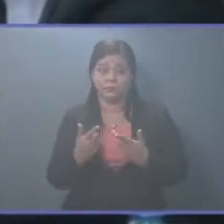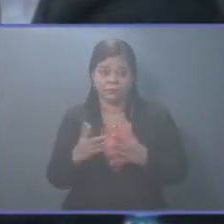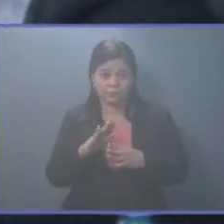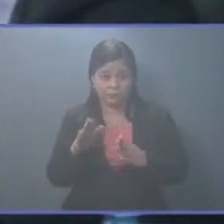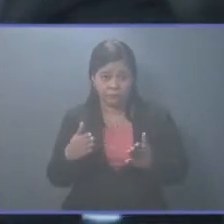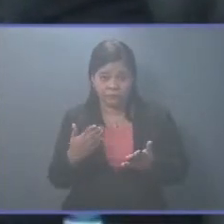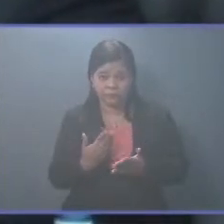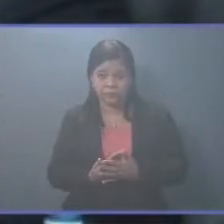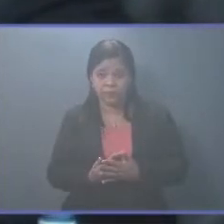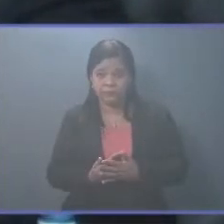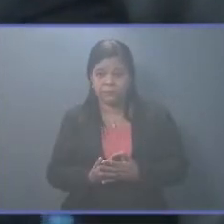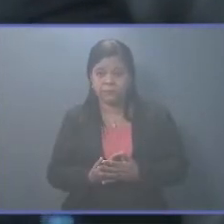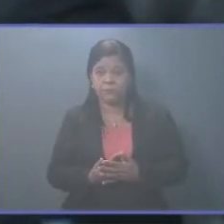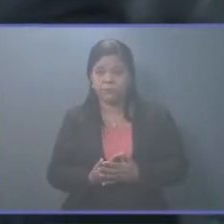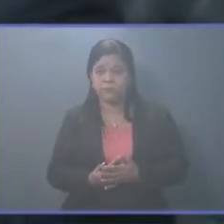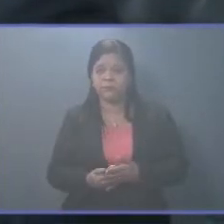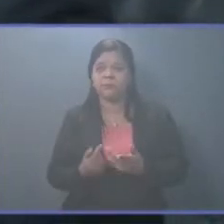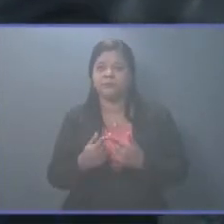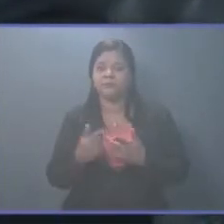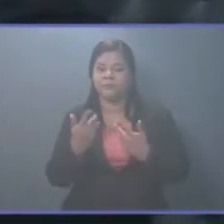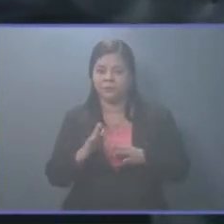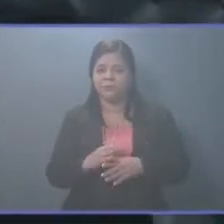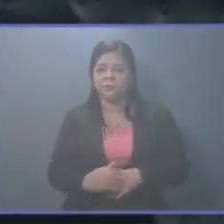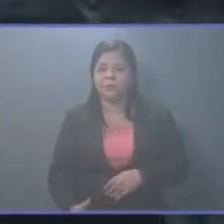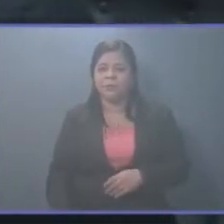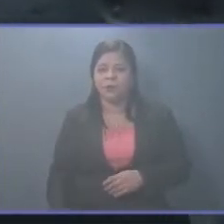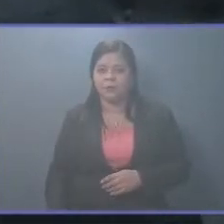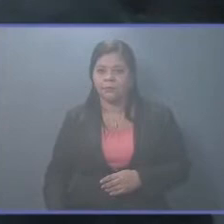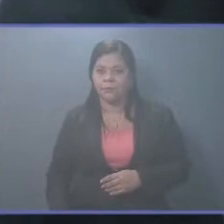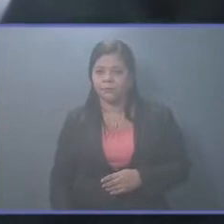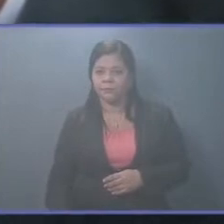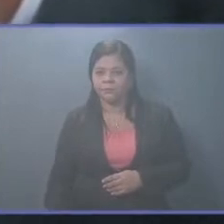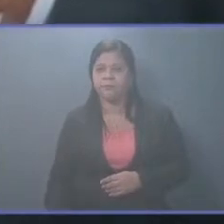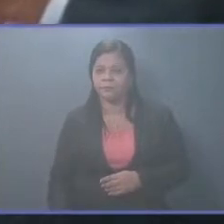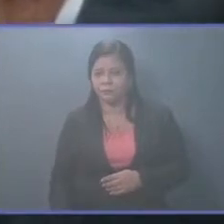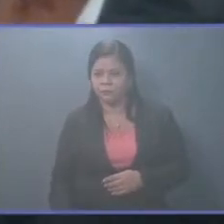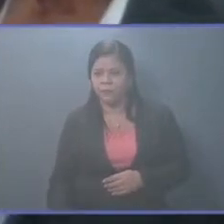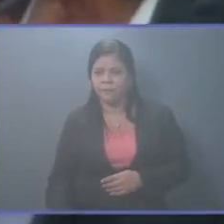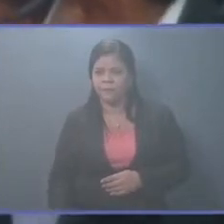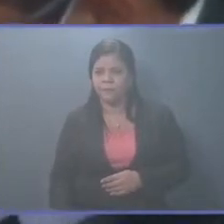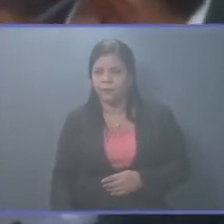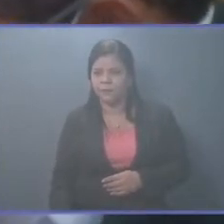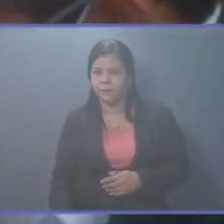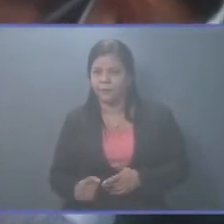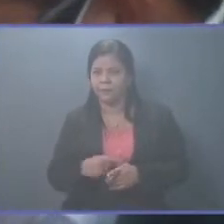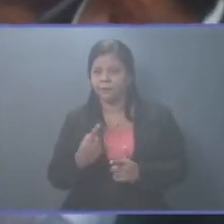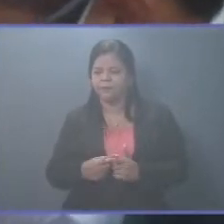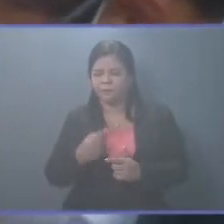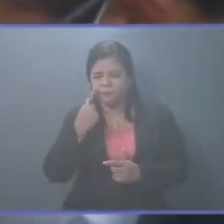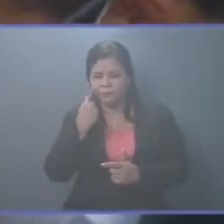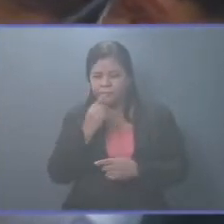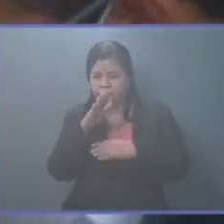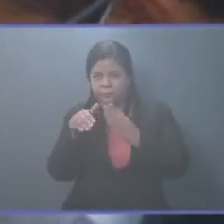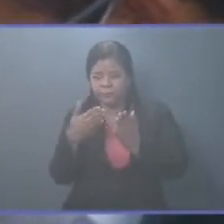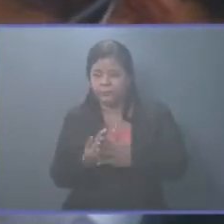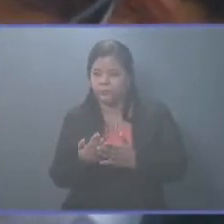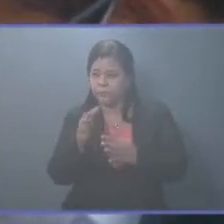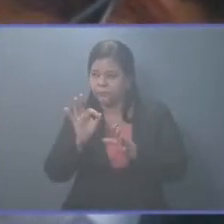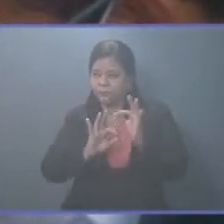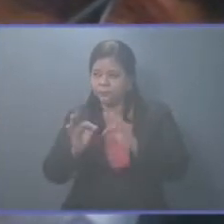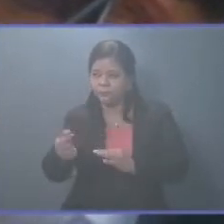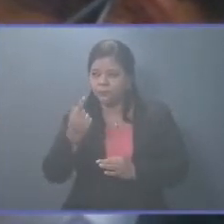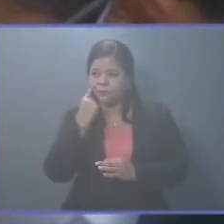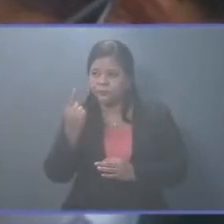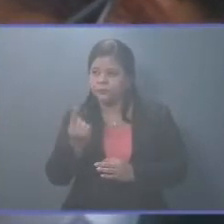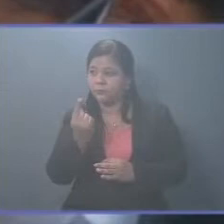ellos se vacunaran hoy, o si ellos se pondrían la vacuna de AstraZeneca, vi algunos rostros de